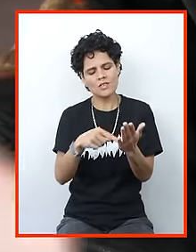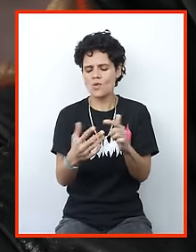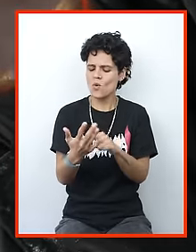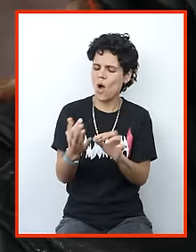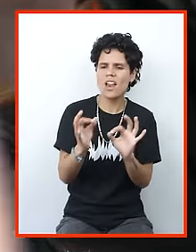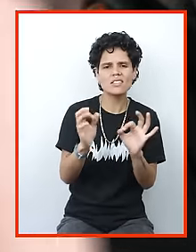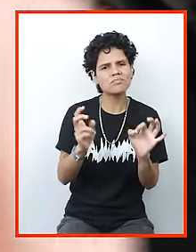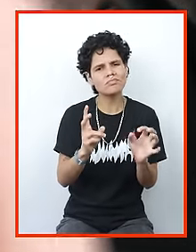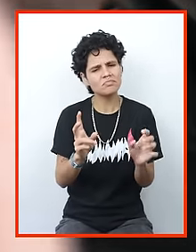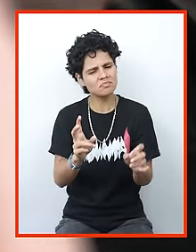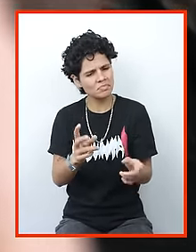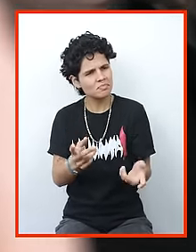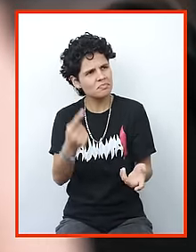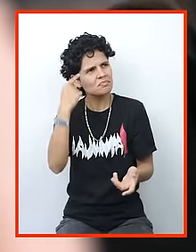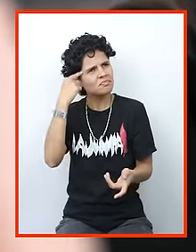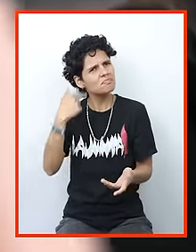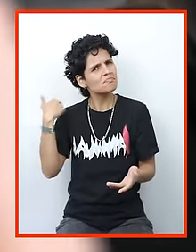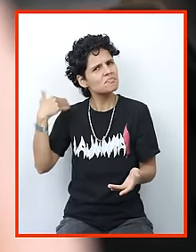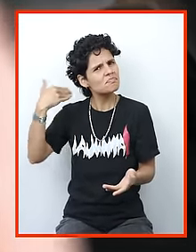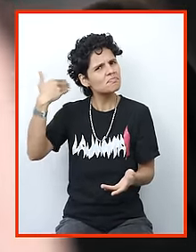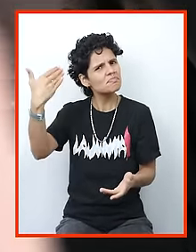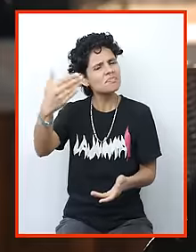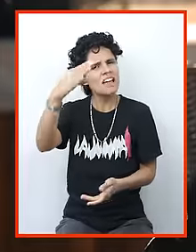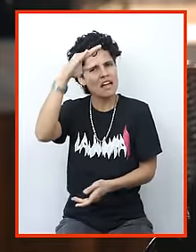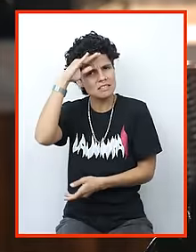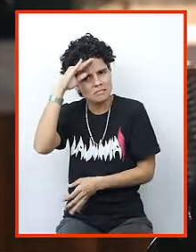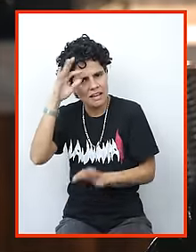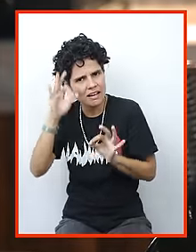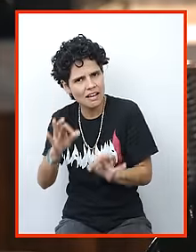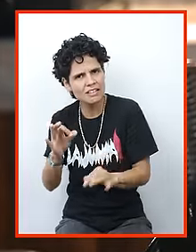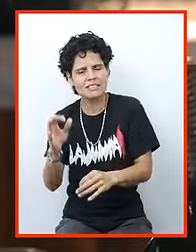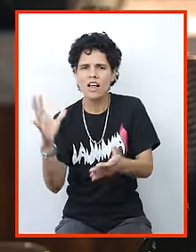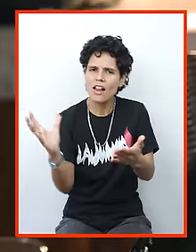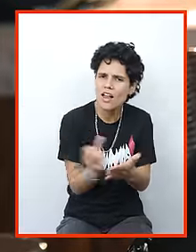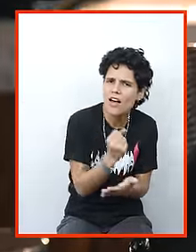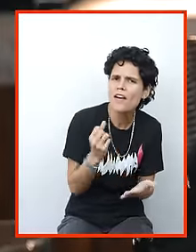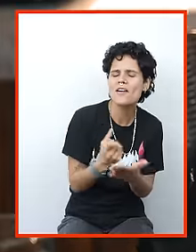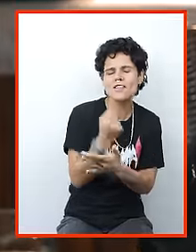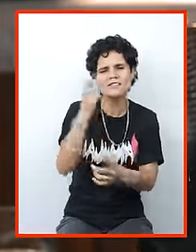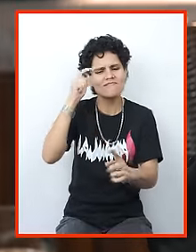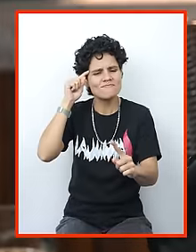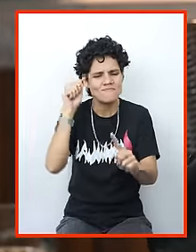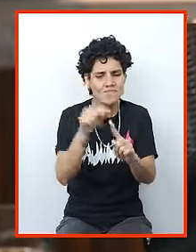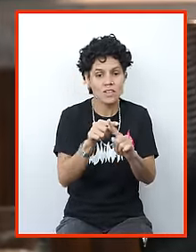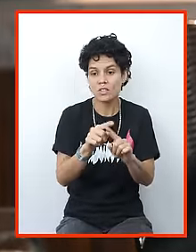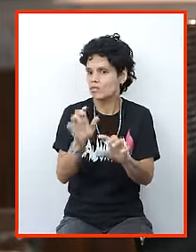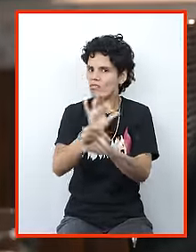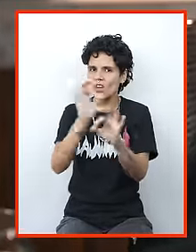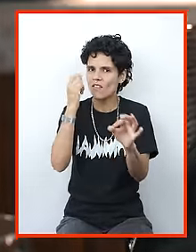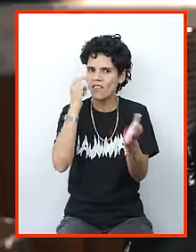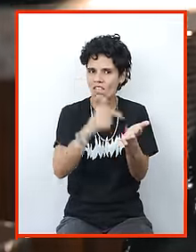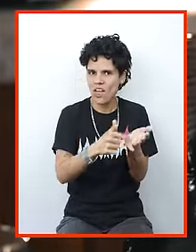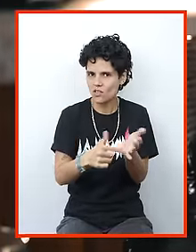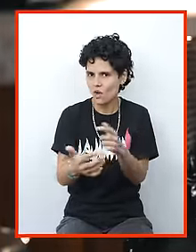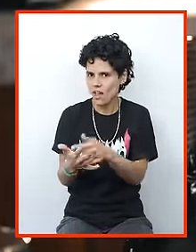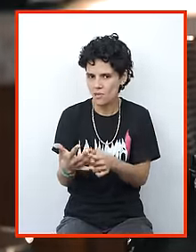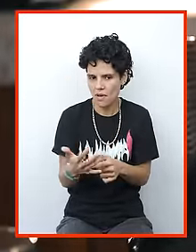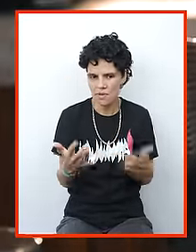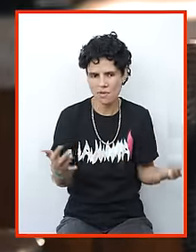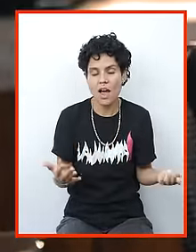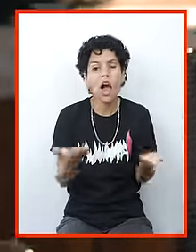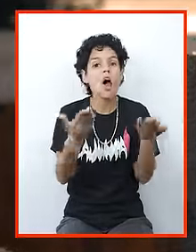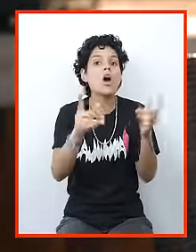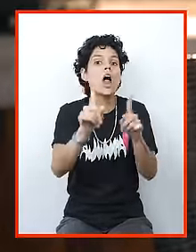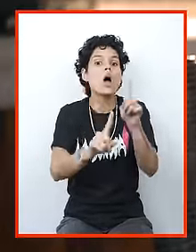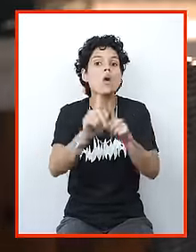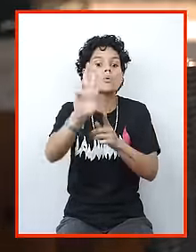tu éxito. El arte al final, porque no hay nada mejor que tenerlo como para siempre marcado en el cuerpo. Bonito. Bonito. Y nunca había visto a alguien que se da todas las palmas, así que si